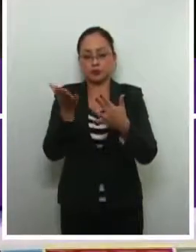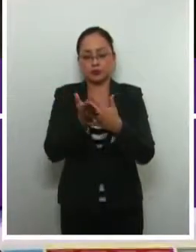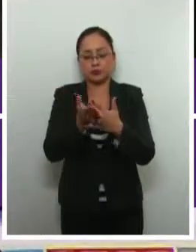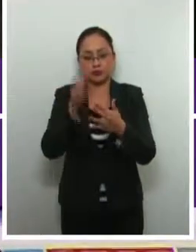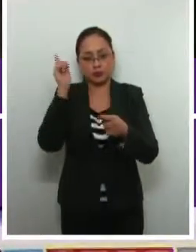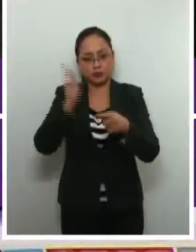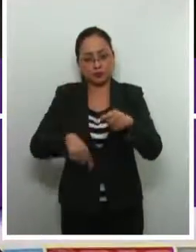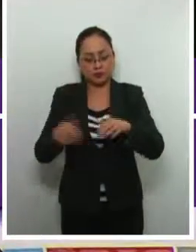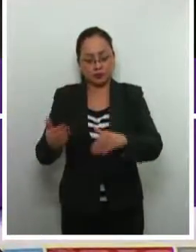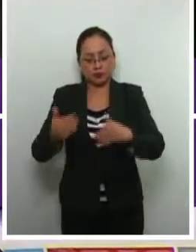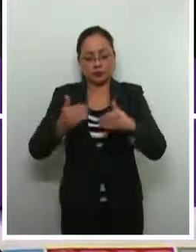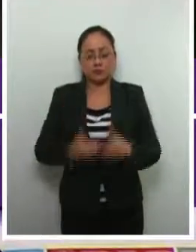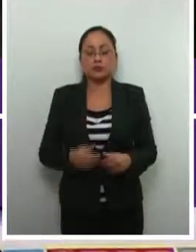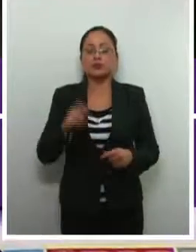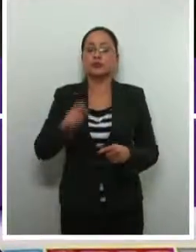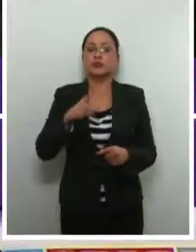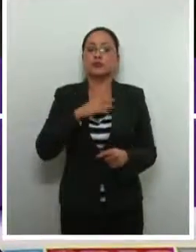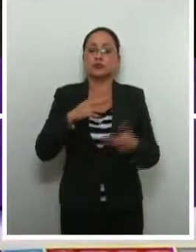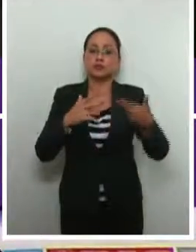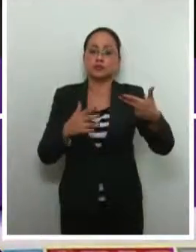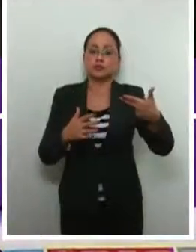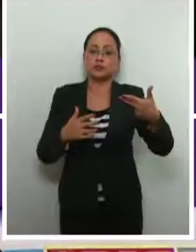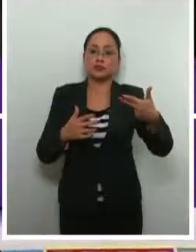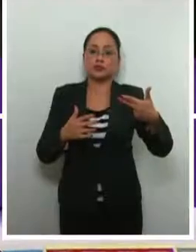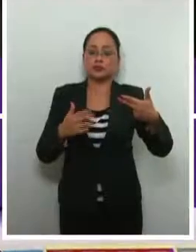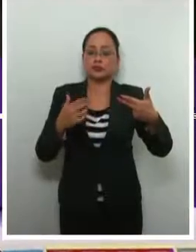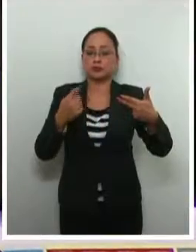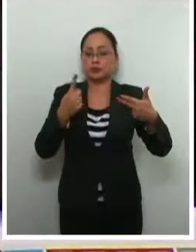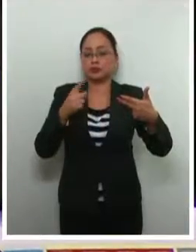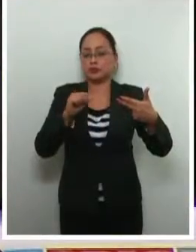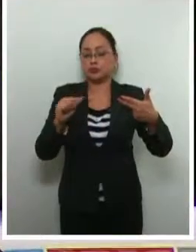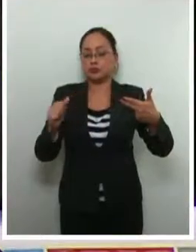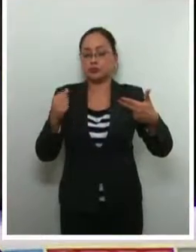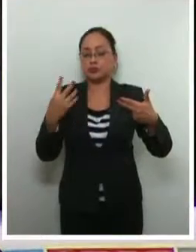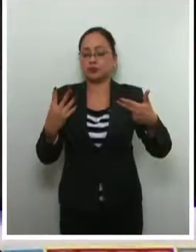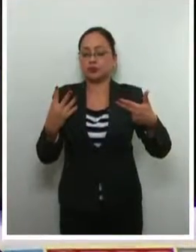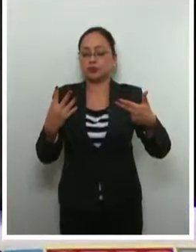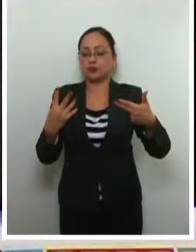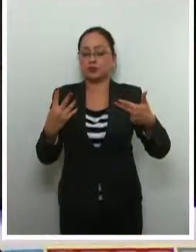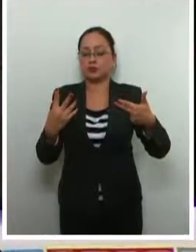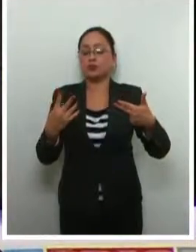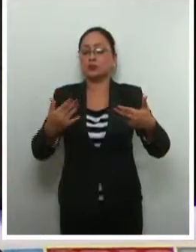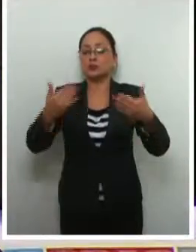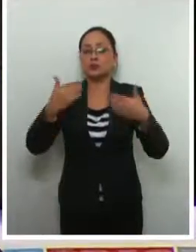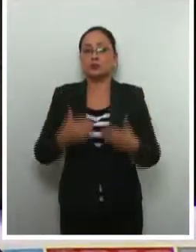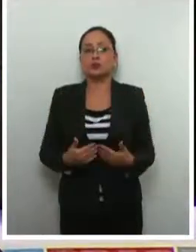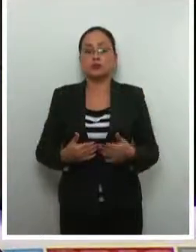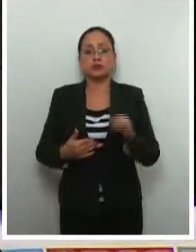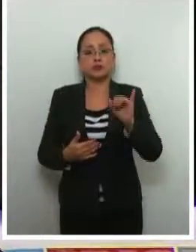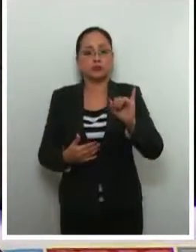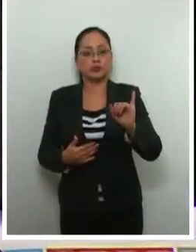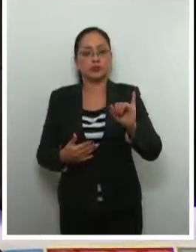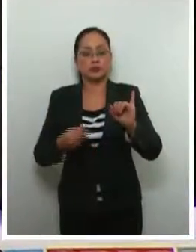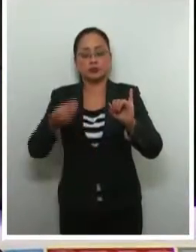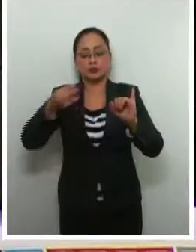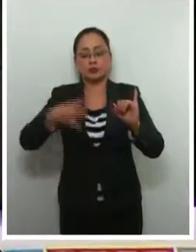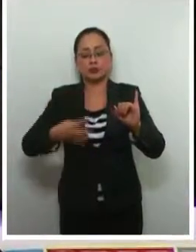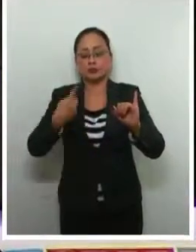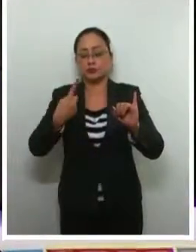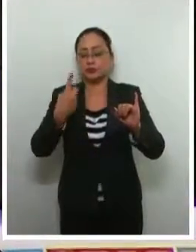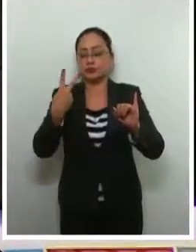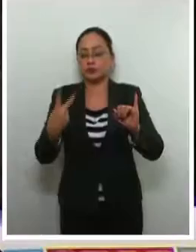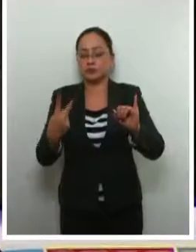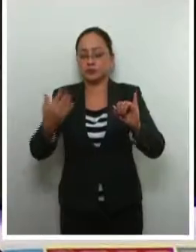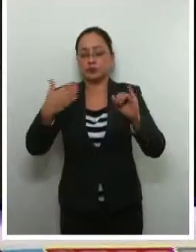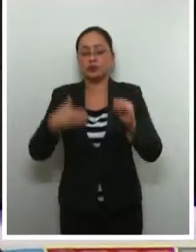eliminado, el apartado H, numerales del 1 al 4, el apartado I, numerales 1 y